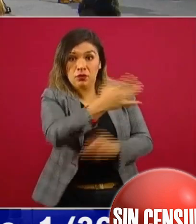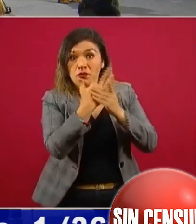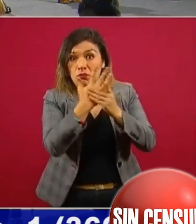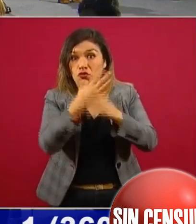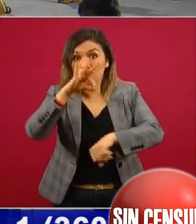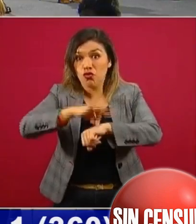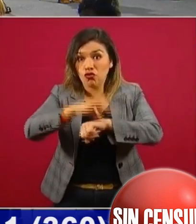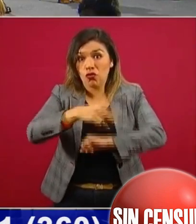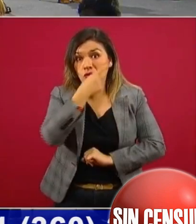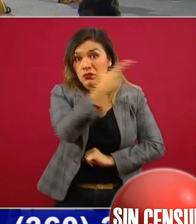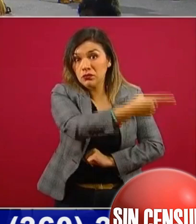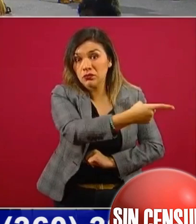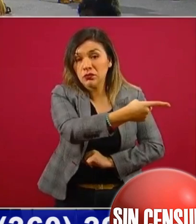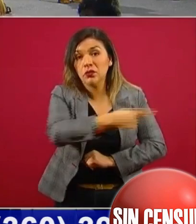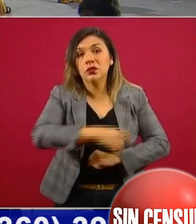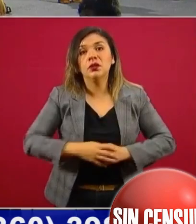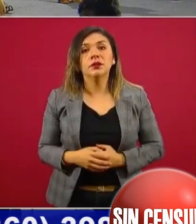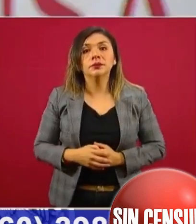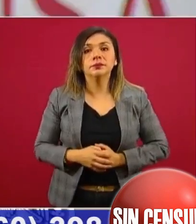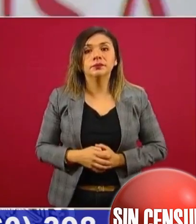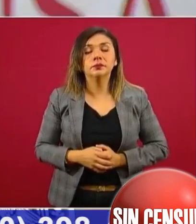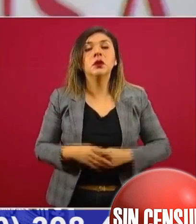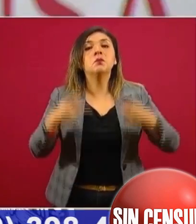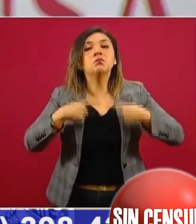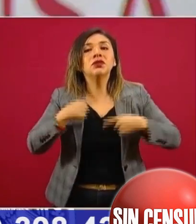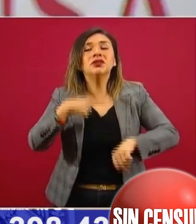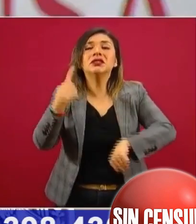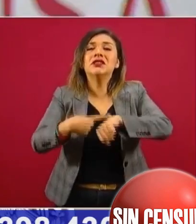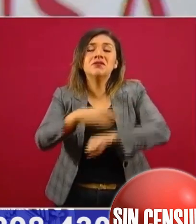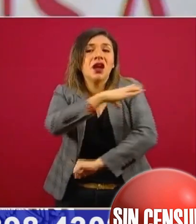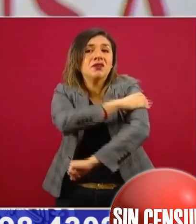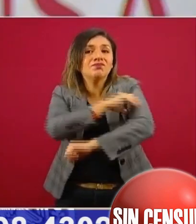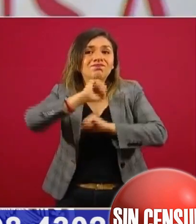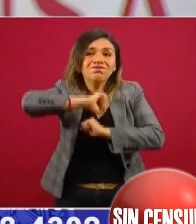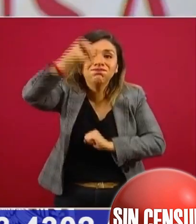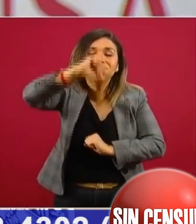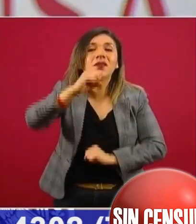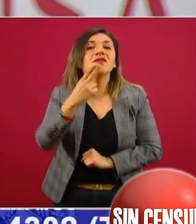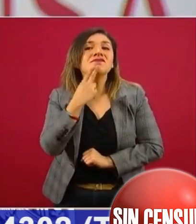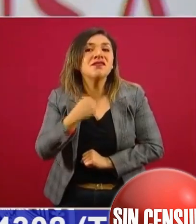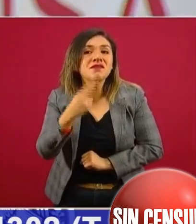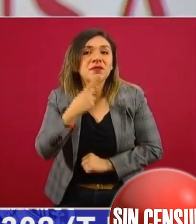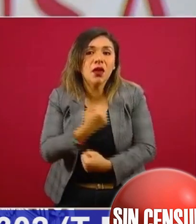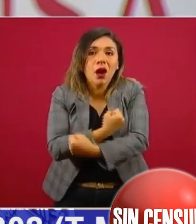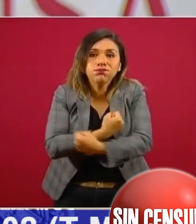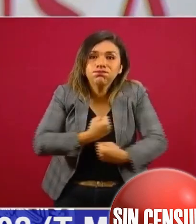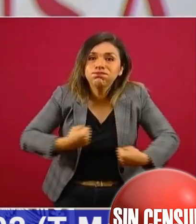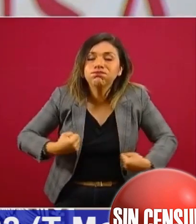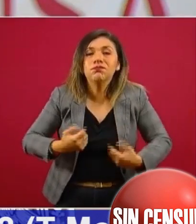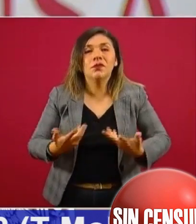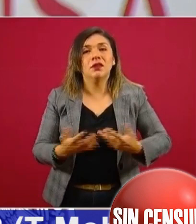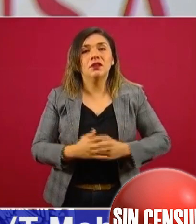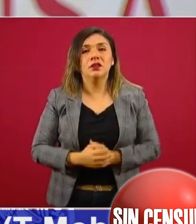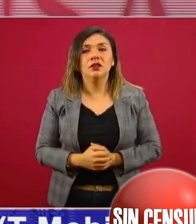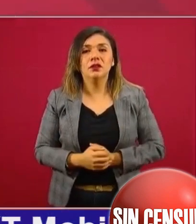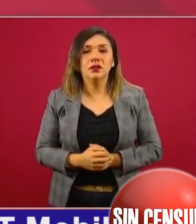especialistas, de hipertensión, de diabetes, de obesidad.